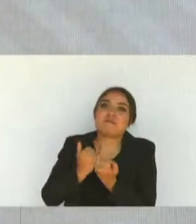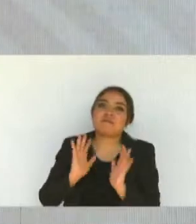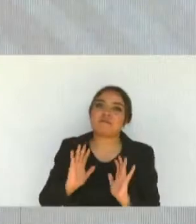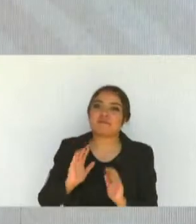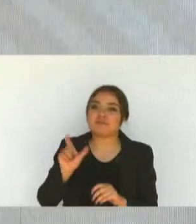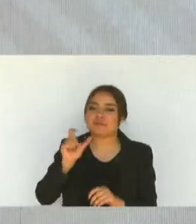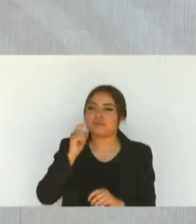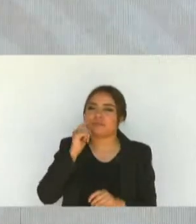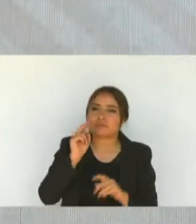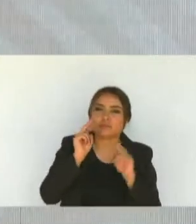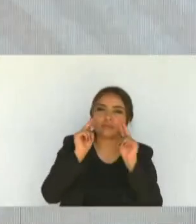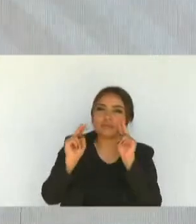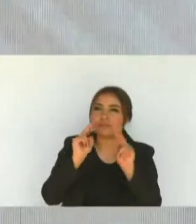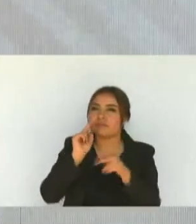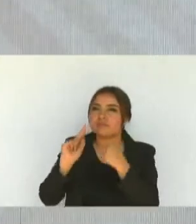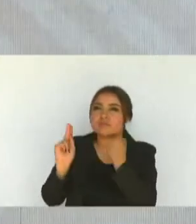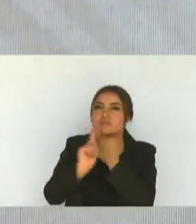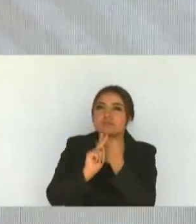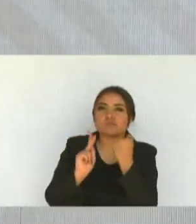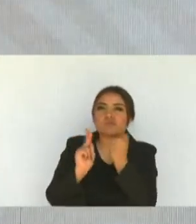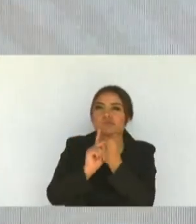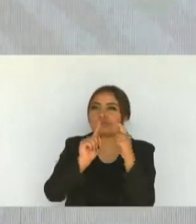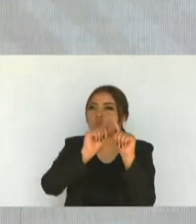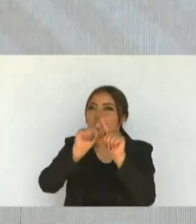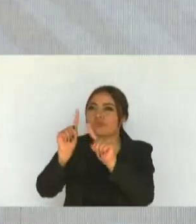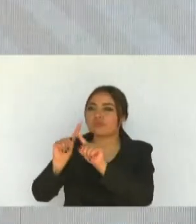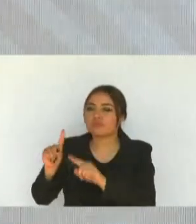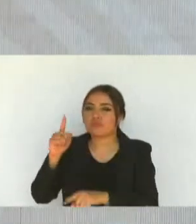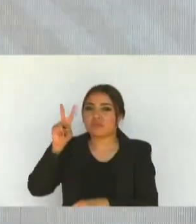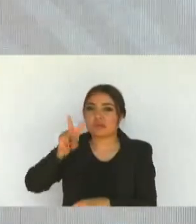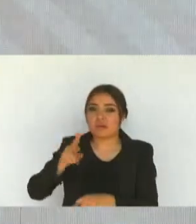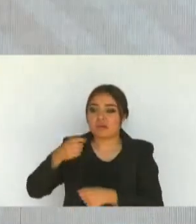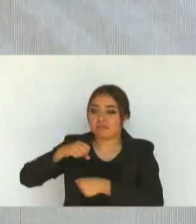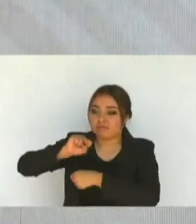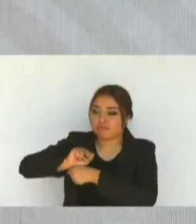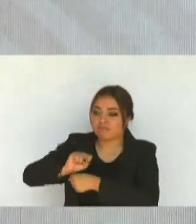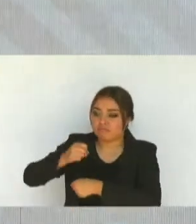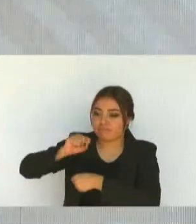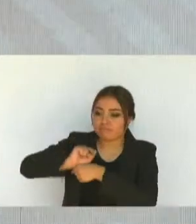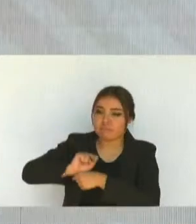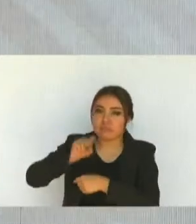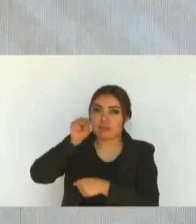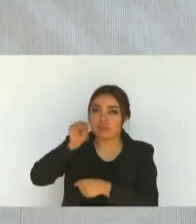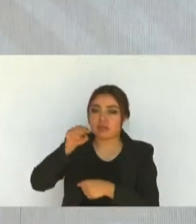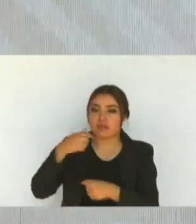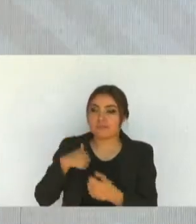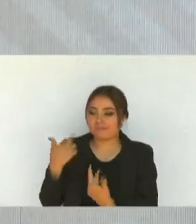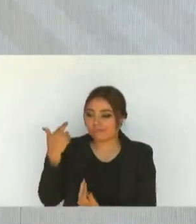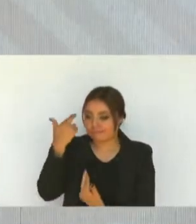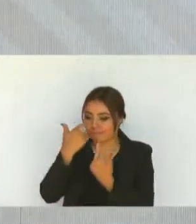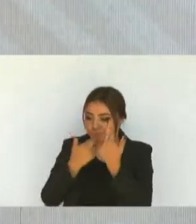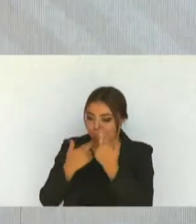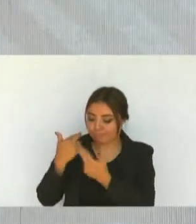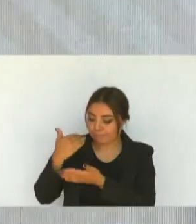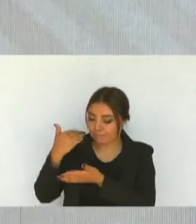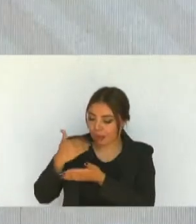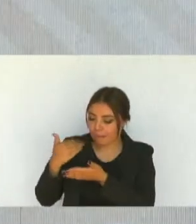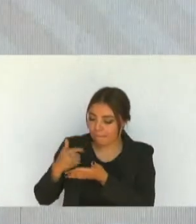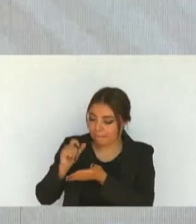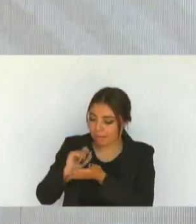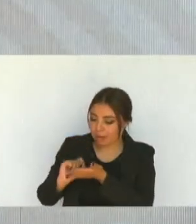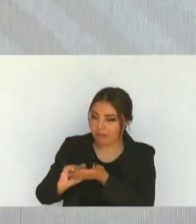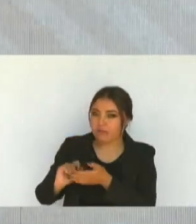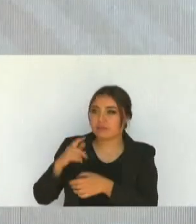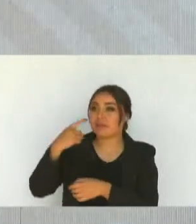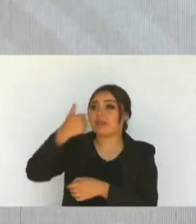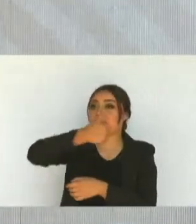vamos observando, comentaba ahorita el doctor Bernal, cada semana sacamos un diagnóstico, un análisis nuevo. Entonces, cada país